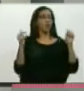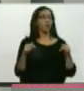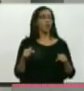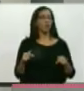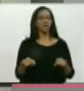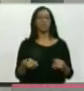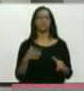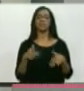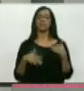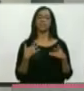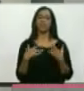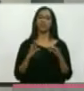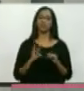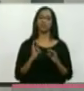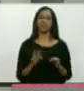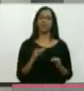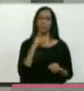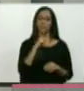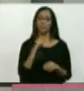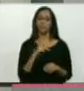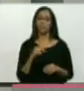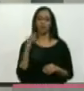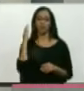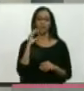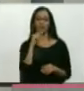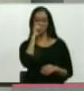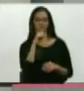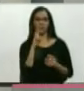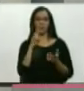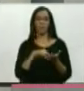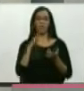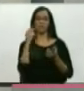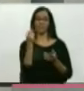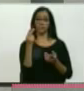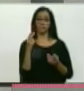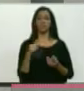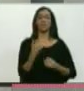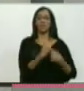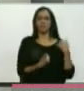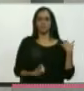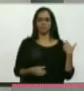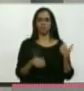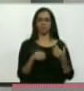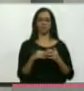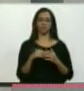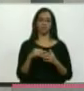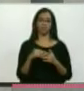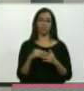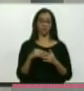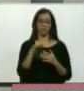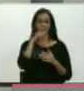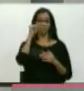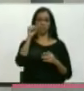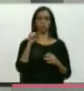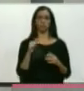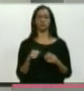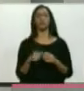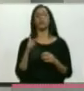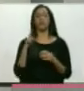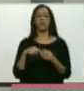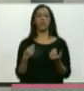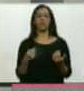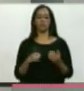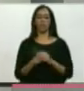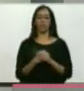actor fundamental de la política colombiana en el año 2022, la presidencia de la República, y sin duda alguna la hegemonía política local